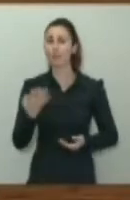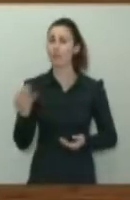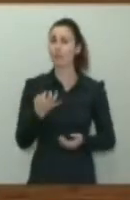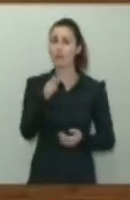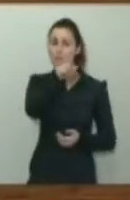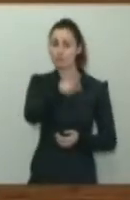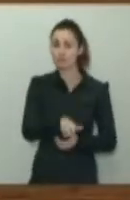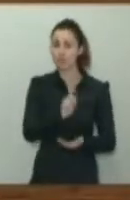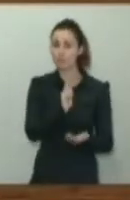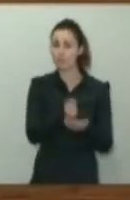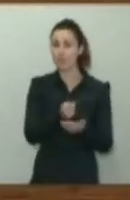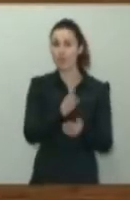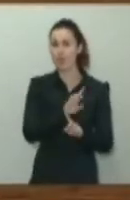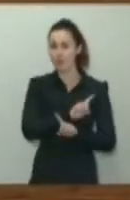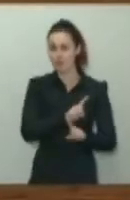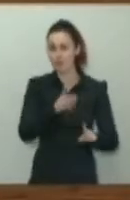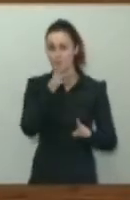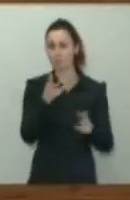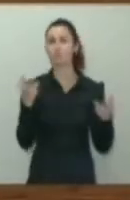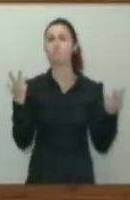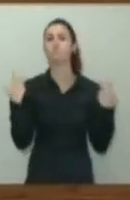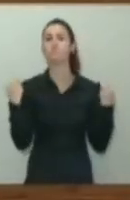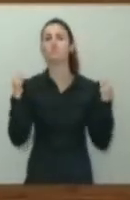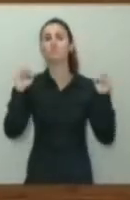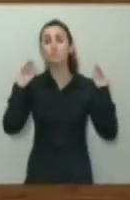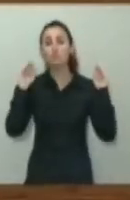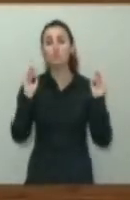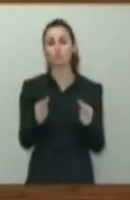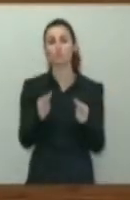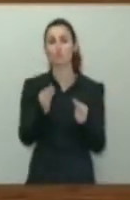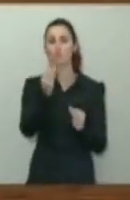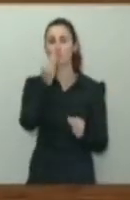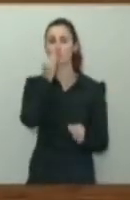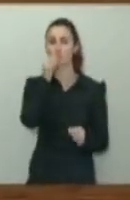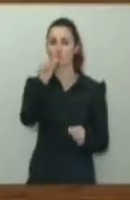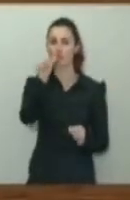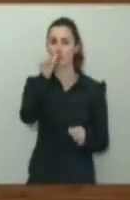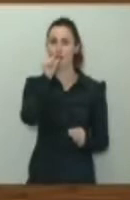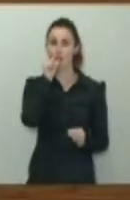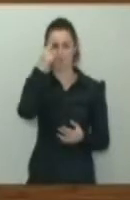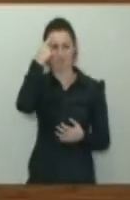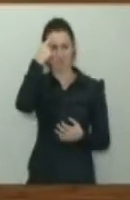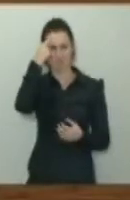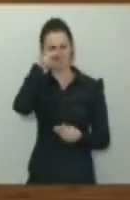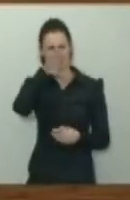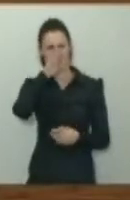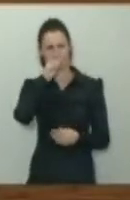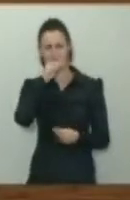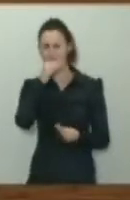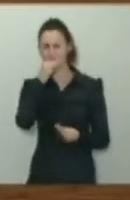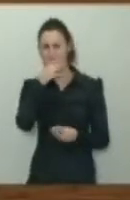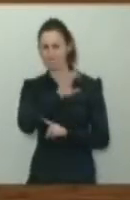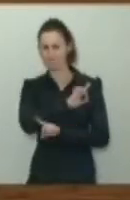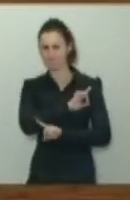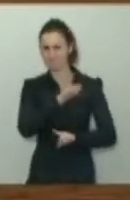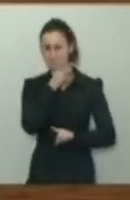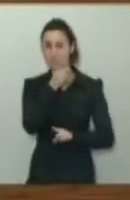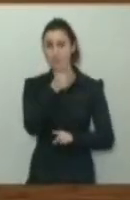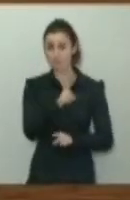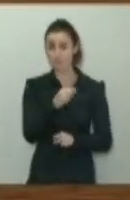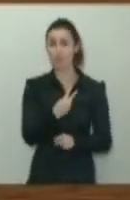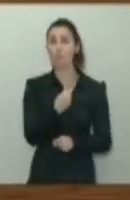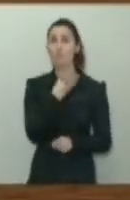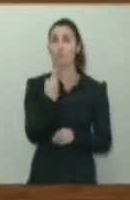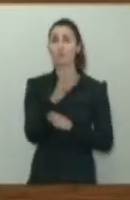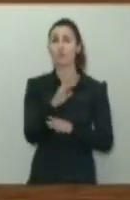grava fiscalmente el consumo del agua. Y este razonamiento no lo entendemos. También hizo referencia a él el portavoz de